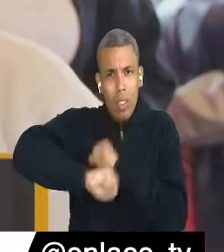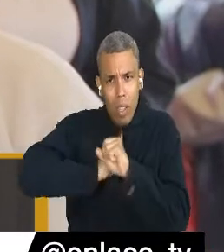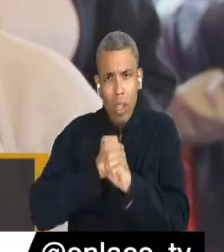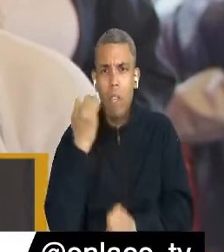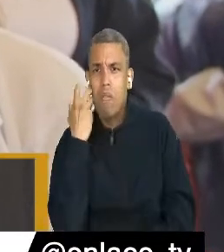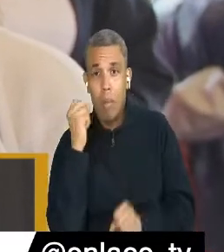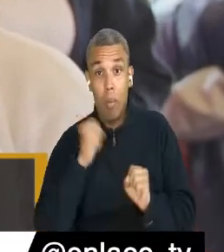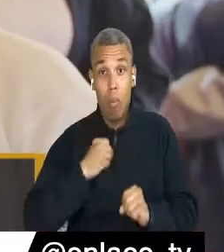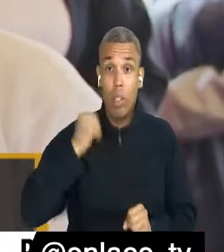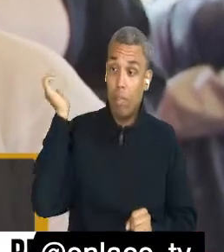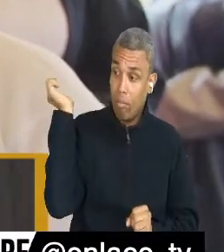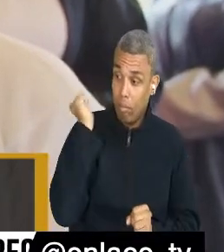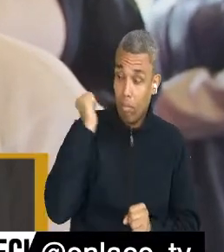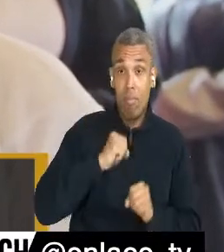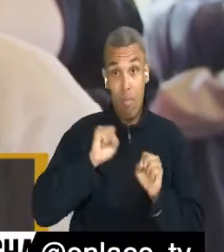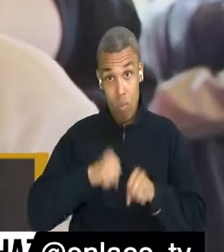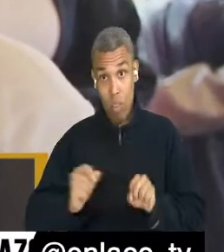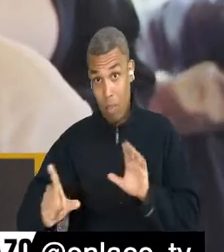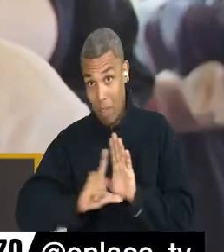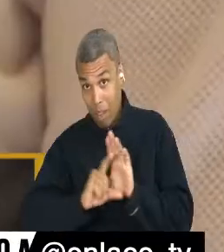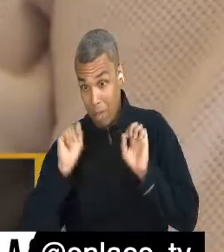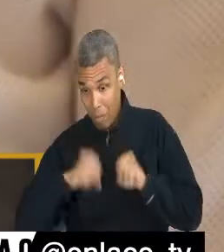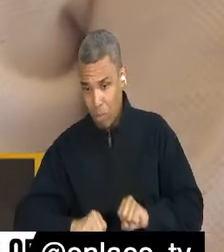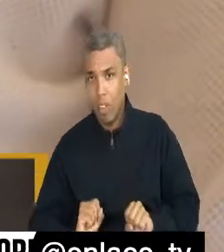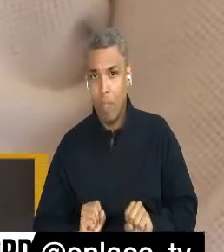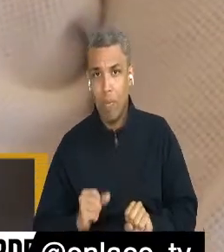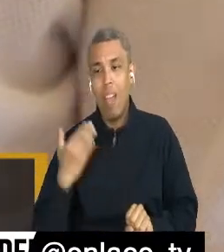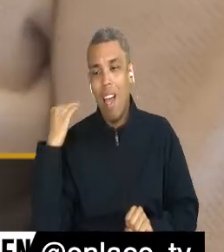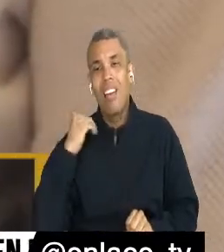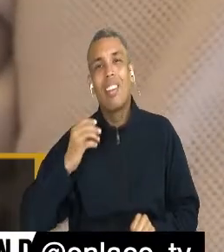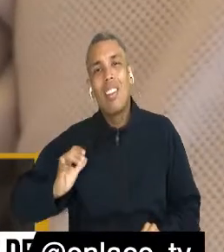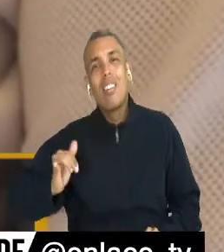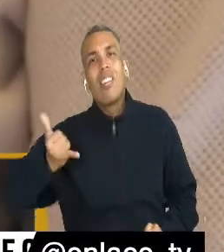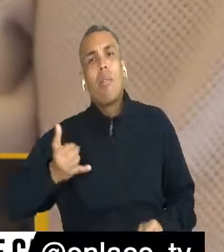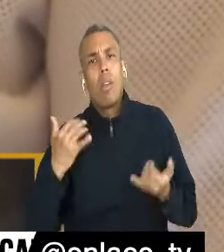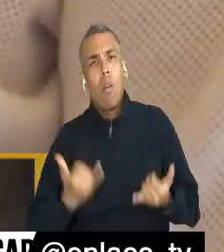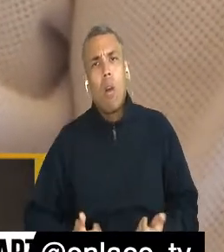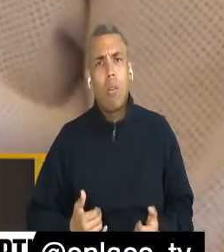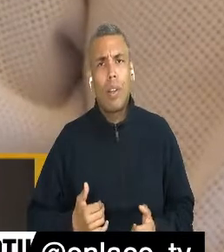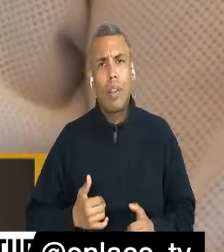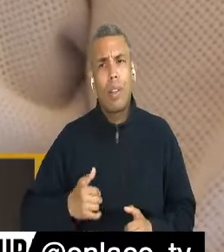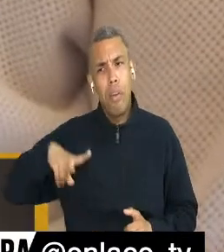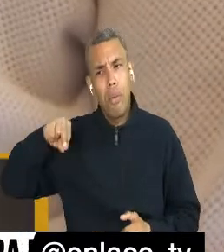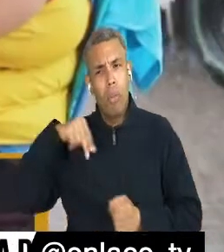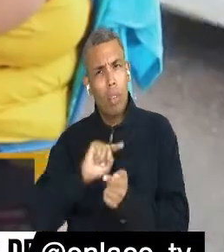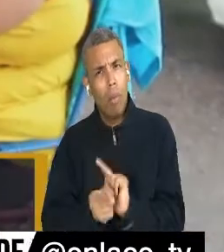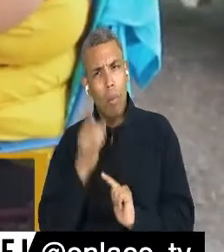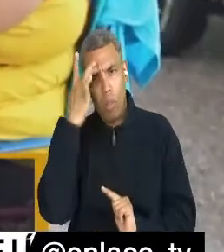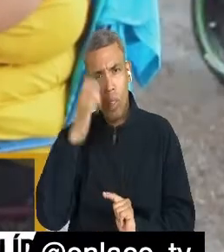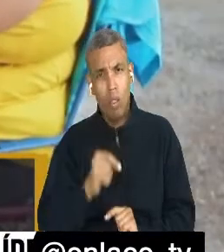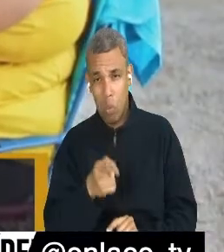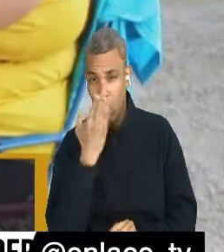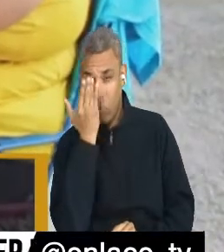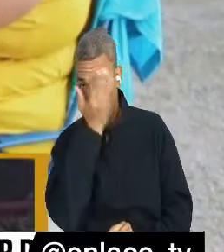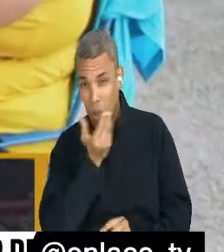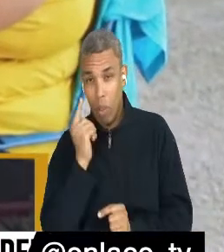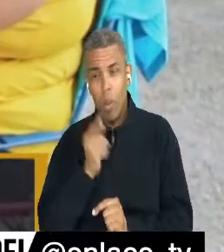Si ustedes se van y revisan por cada municipio, por cada barrio, se encuentran madres